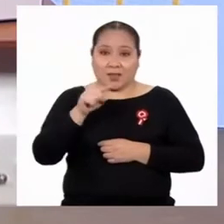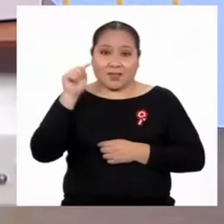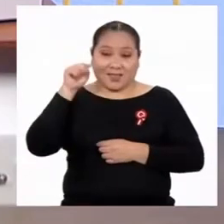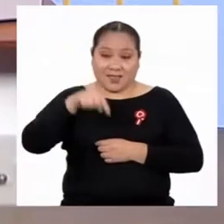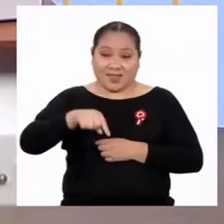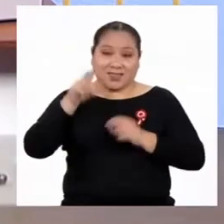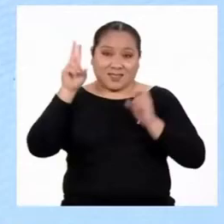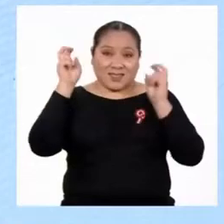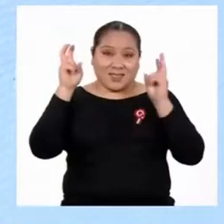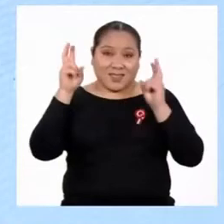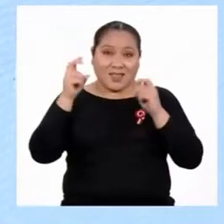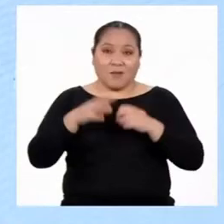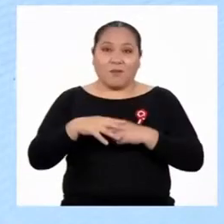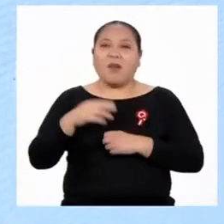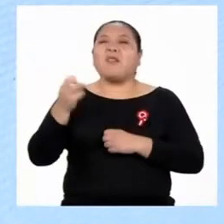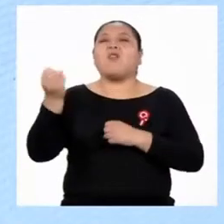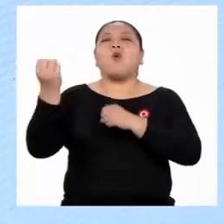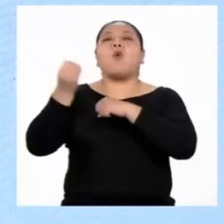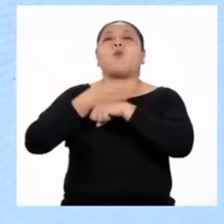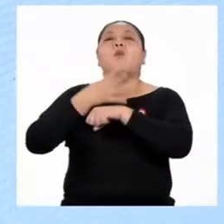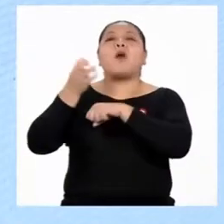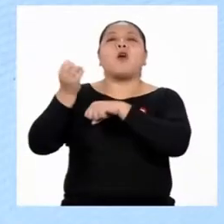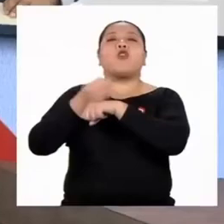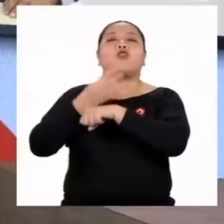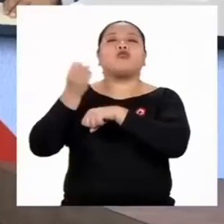recomienda.